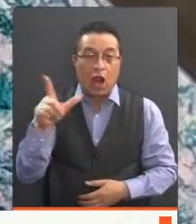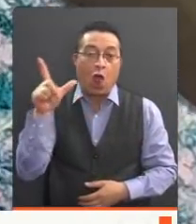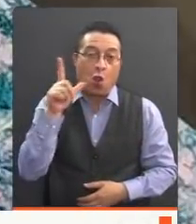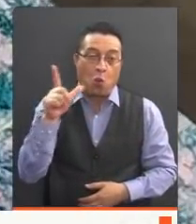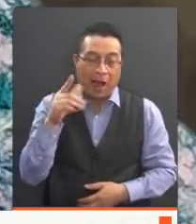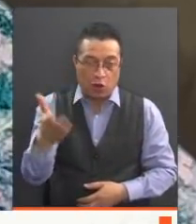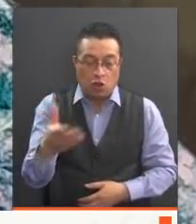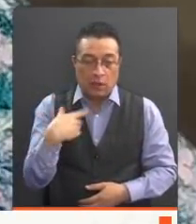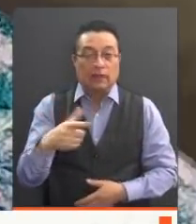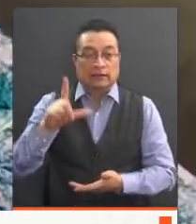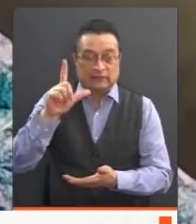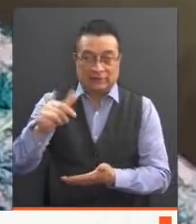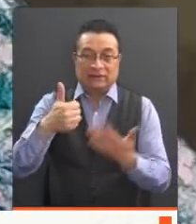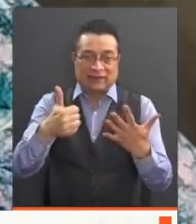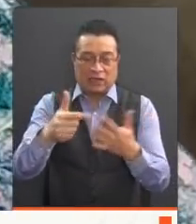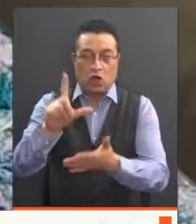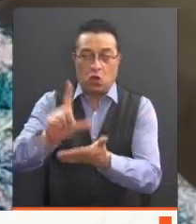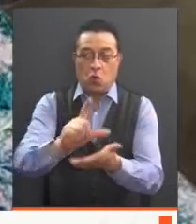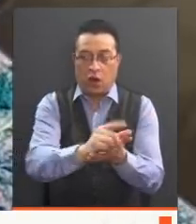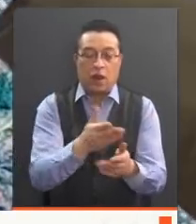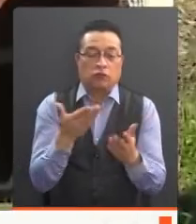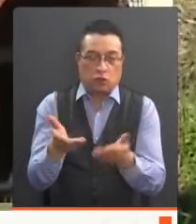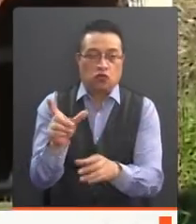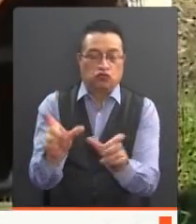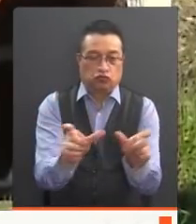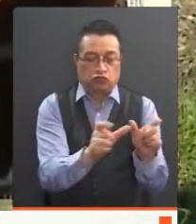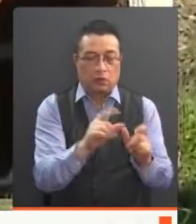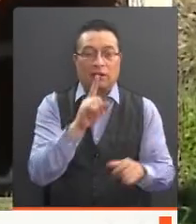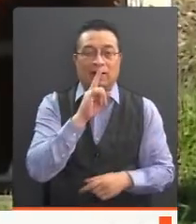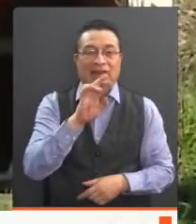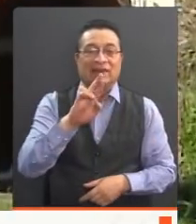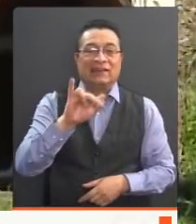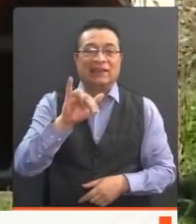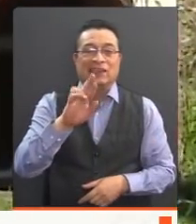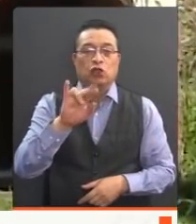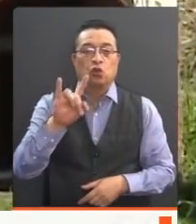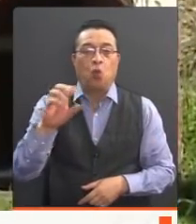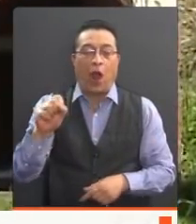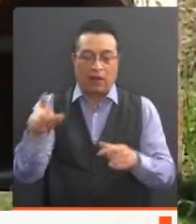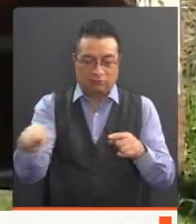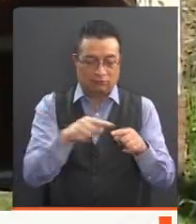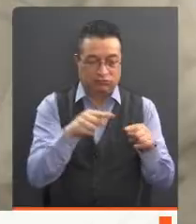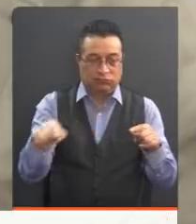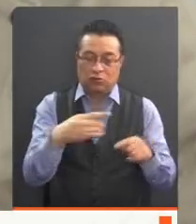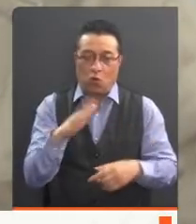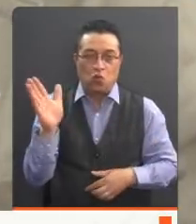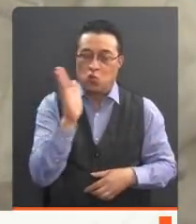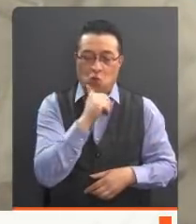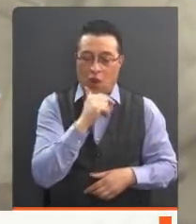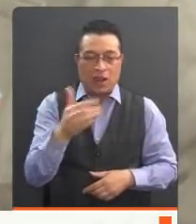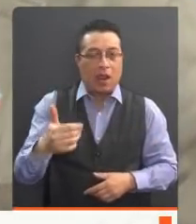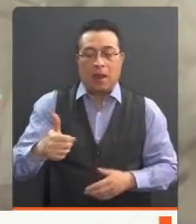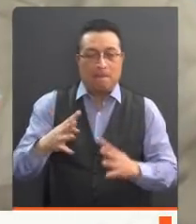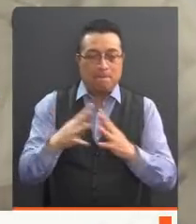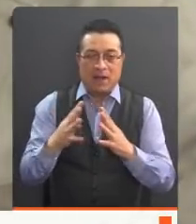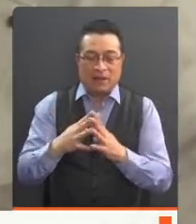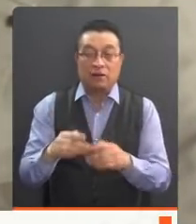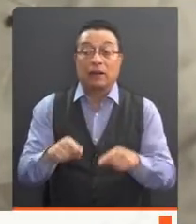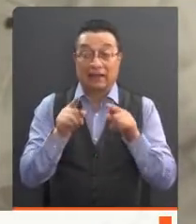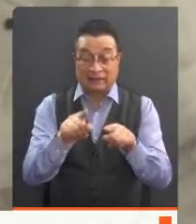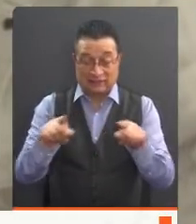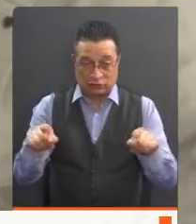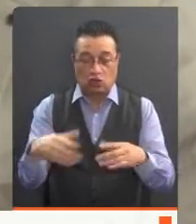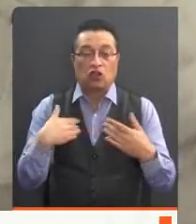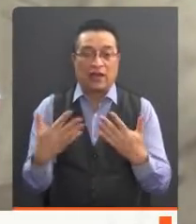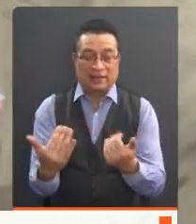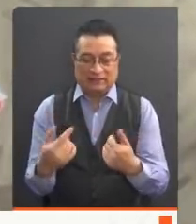control en el camino que une a su comuna con Tirúa, donde asegura que hoy no existe presencia militar. Esto es lo que necesitamos en la comuna de